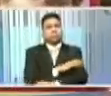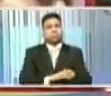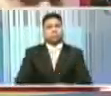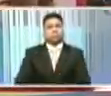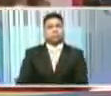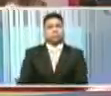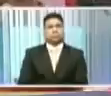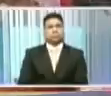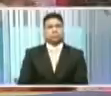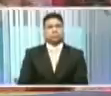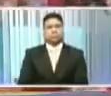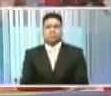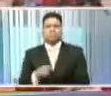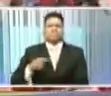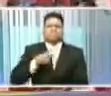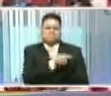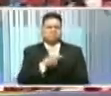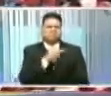que conspira